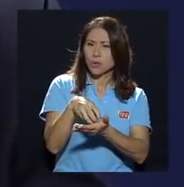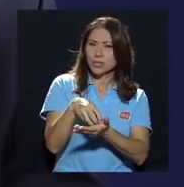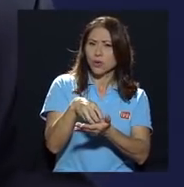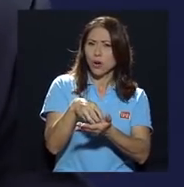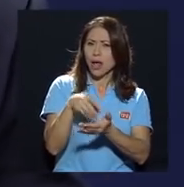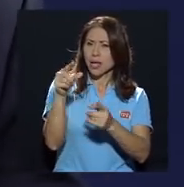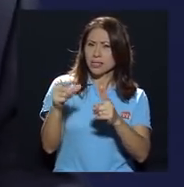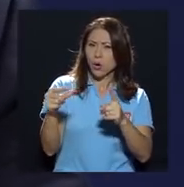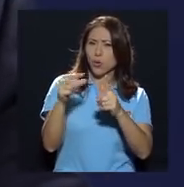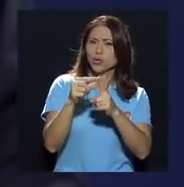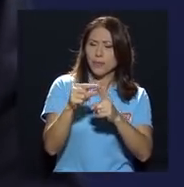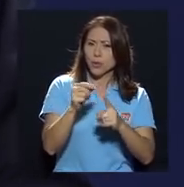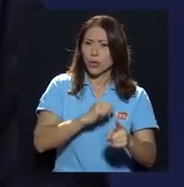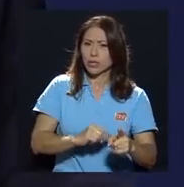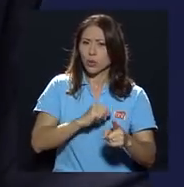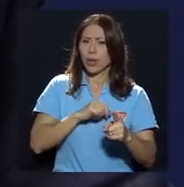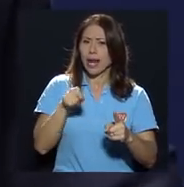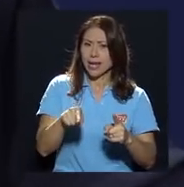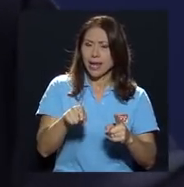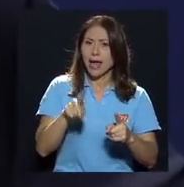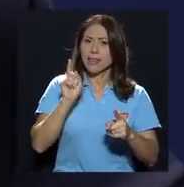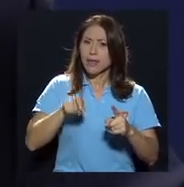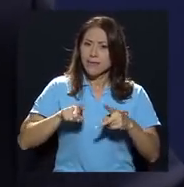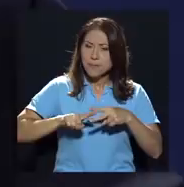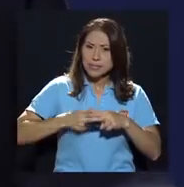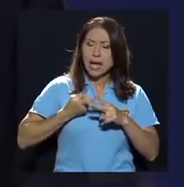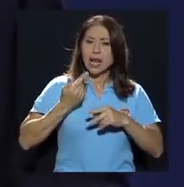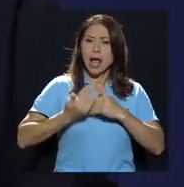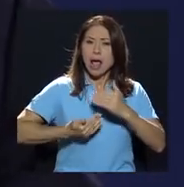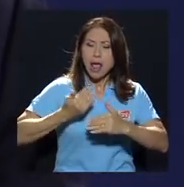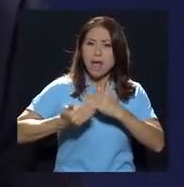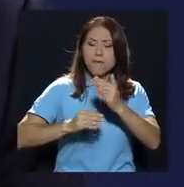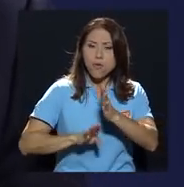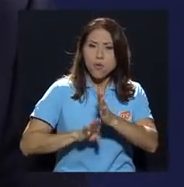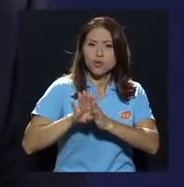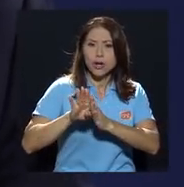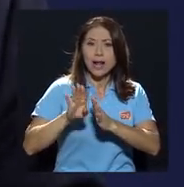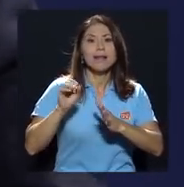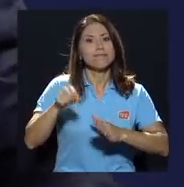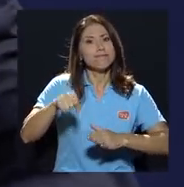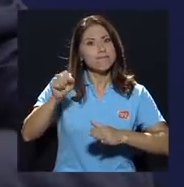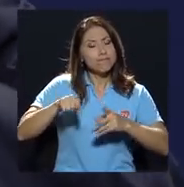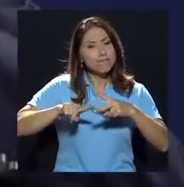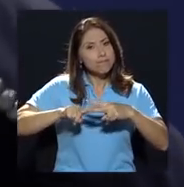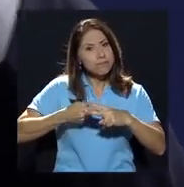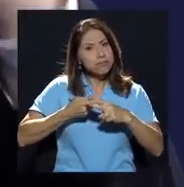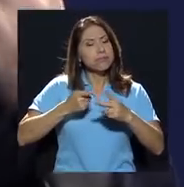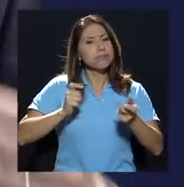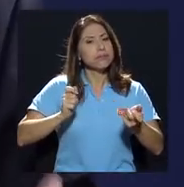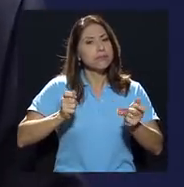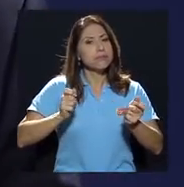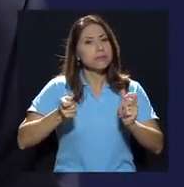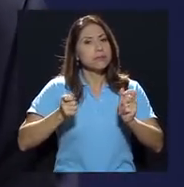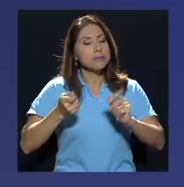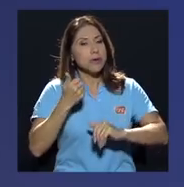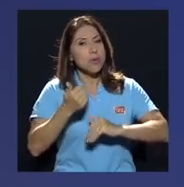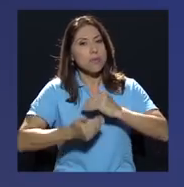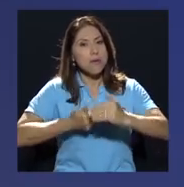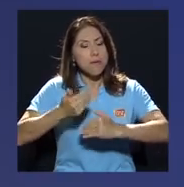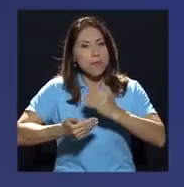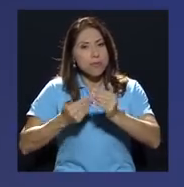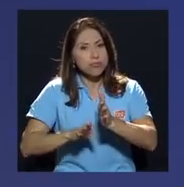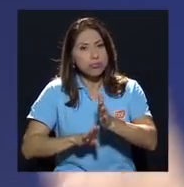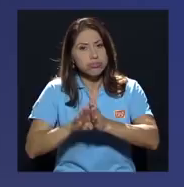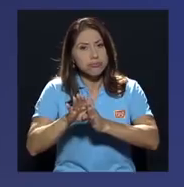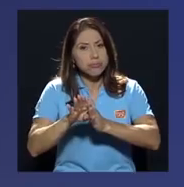se cuestiona si ese concepto de soberanía no debe empezar a evolucionar y efectivamente empieza a evolucionar